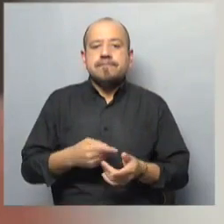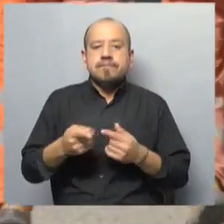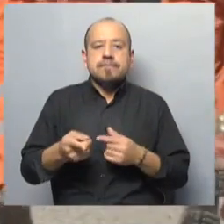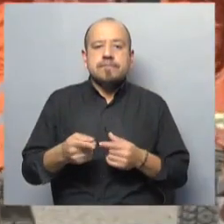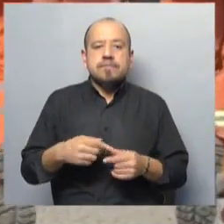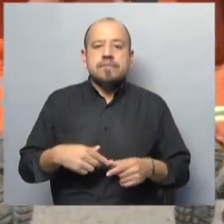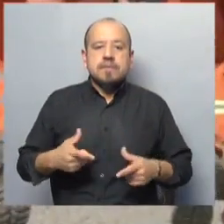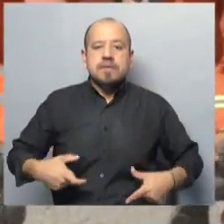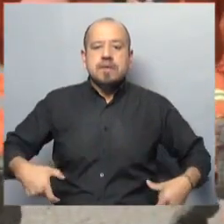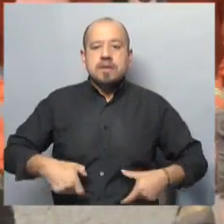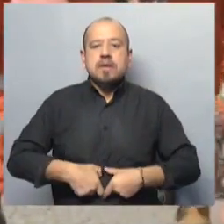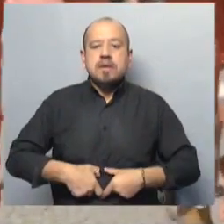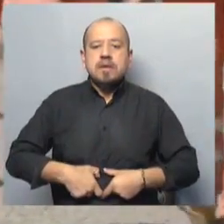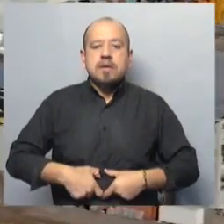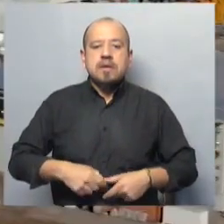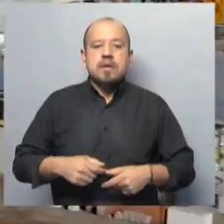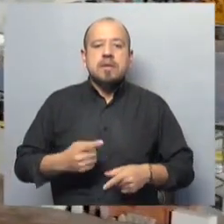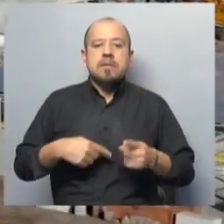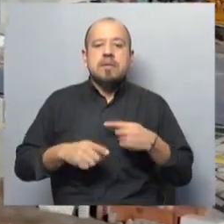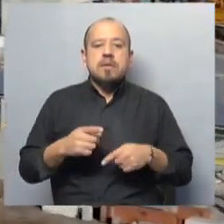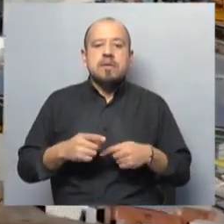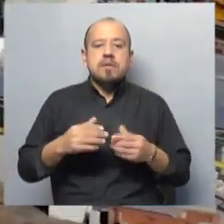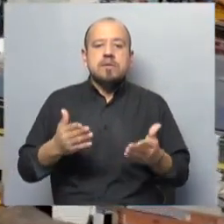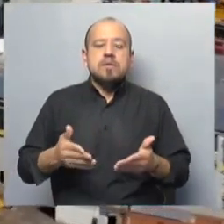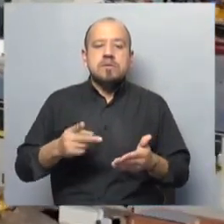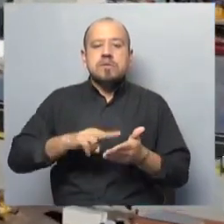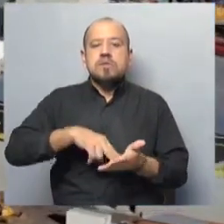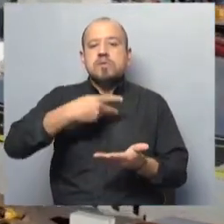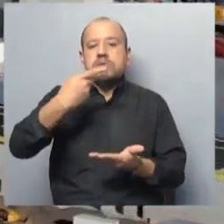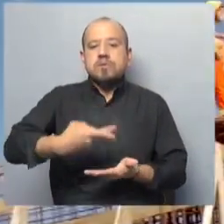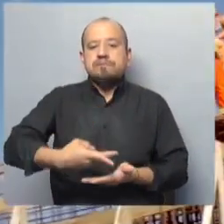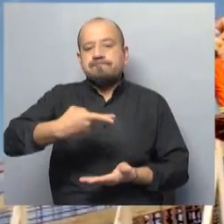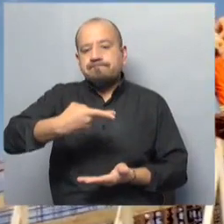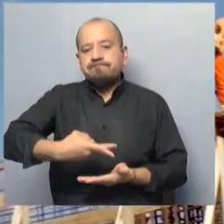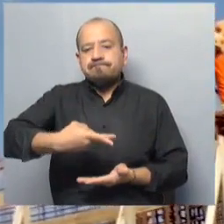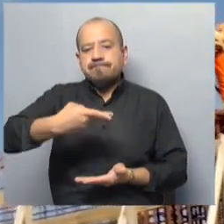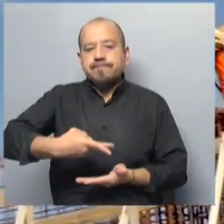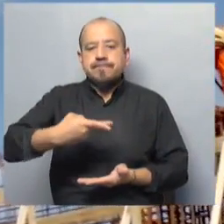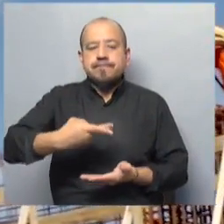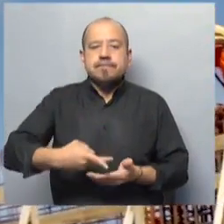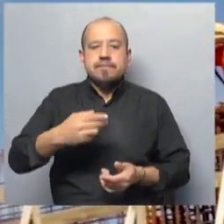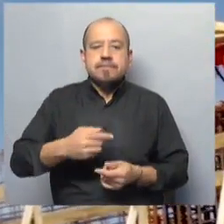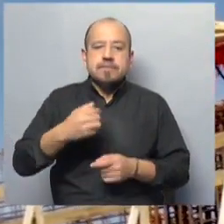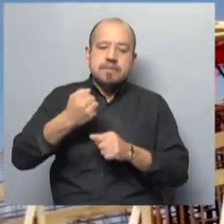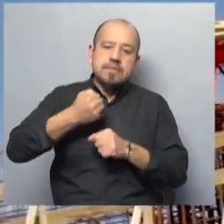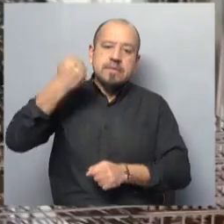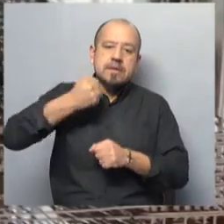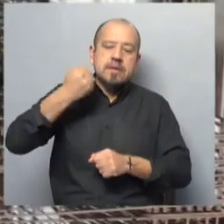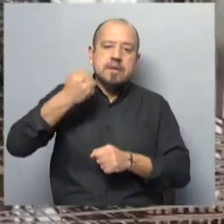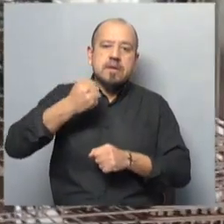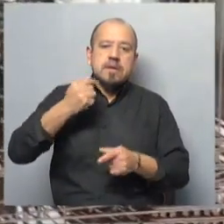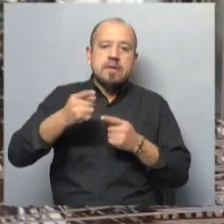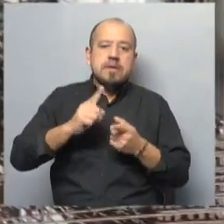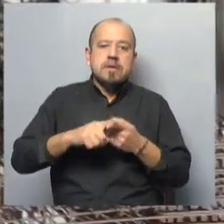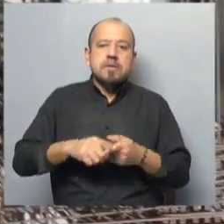arnés de seguridad evitó que cayera al piso, pero quedó colgando. Y en esa acción, la linga que estaba operando golpeó en su